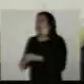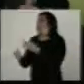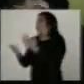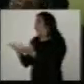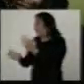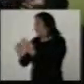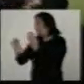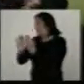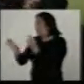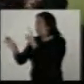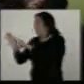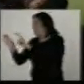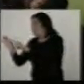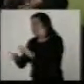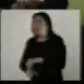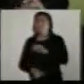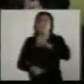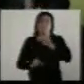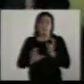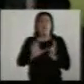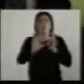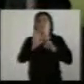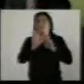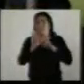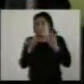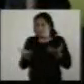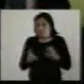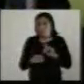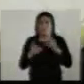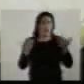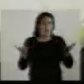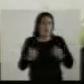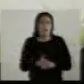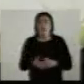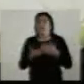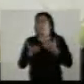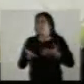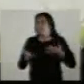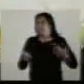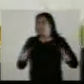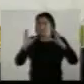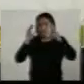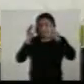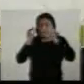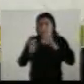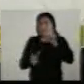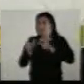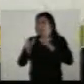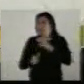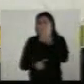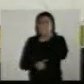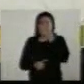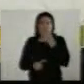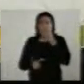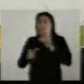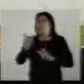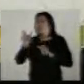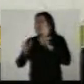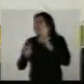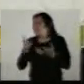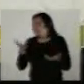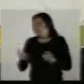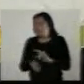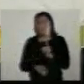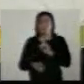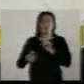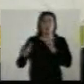en los edificios? ¿Hay transporte accesible? ¿Hay transporte accesible o no lo hay? ¿Hay material pedagógico para personas invidentes o para